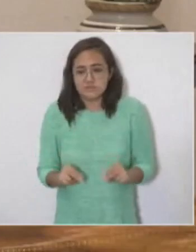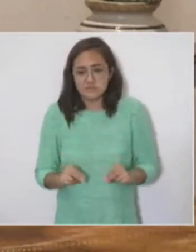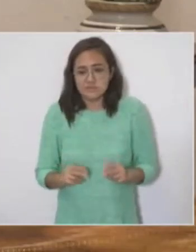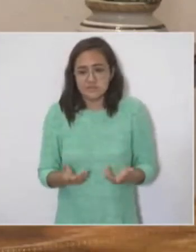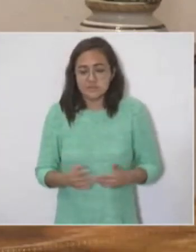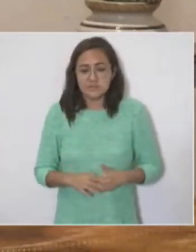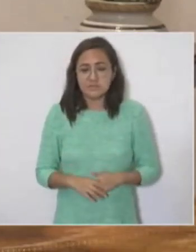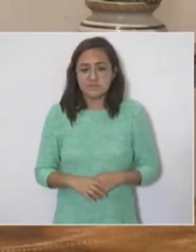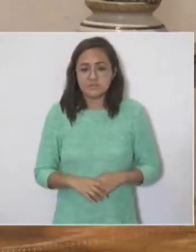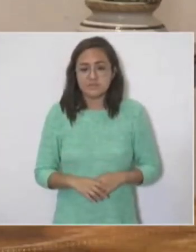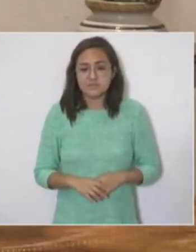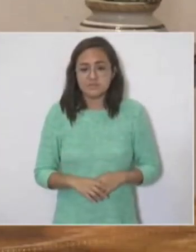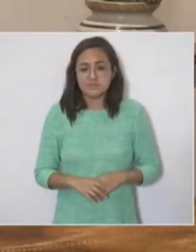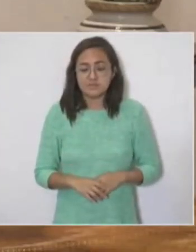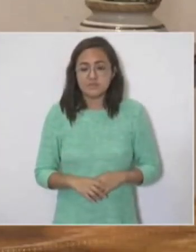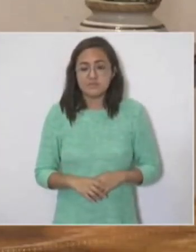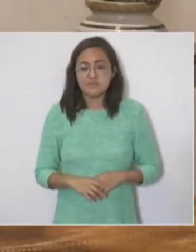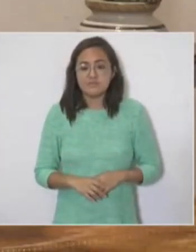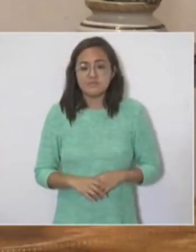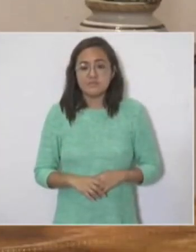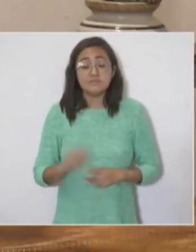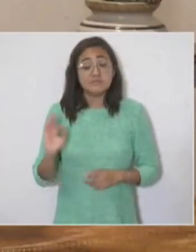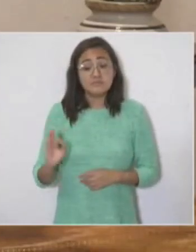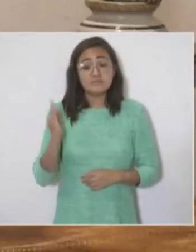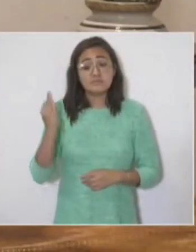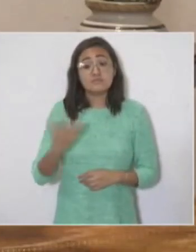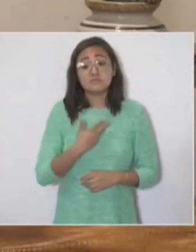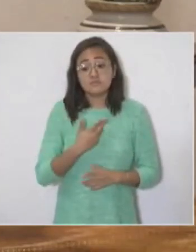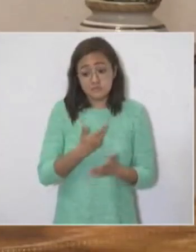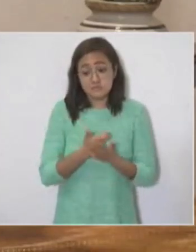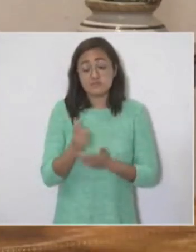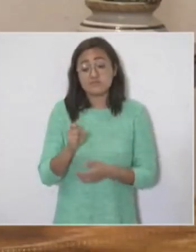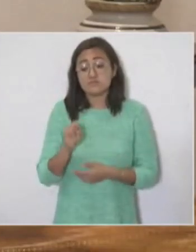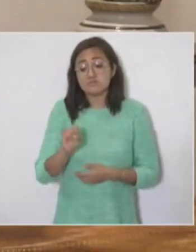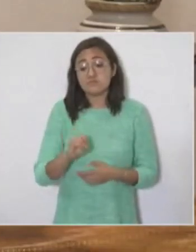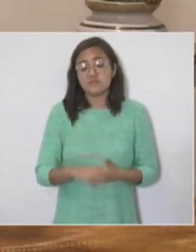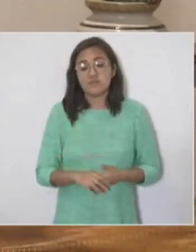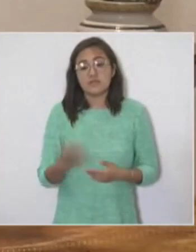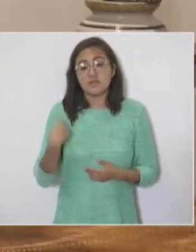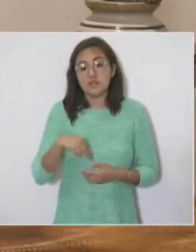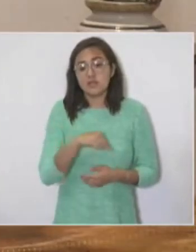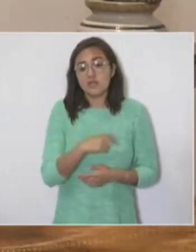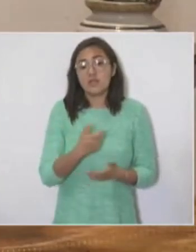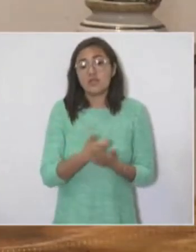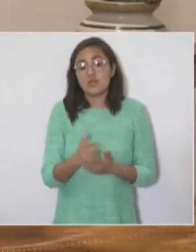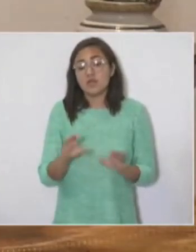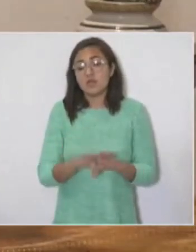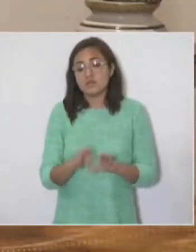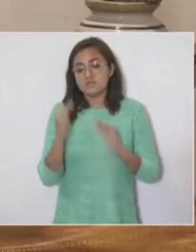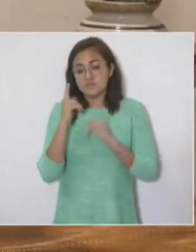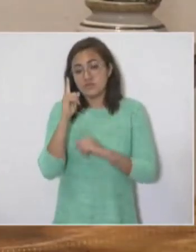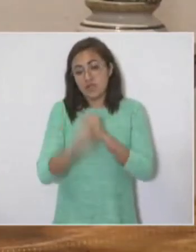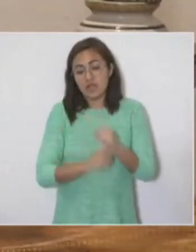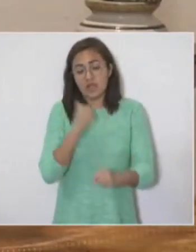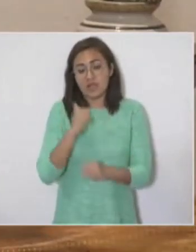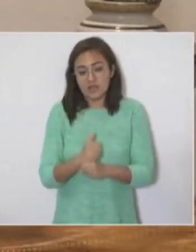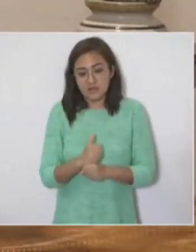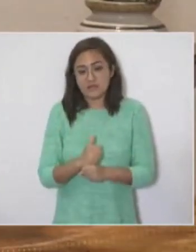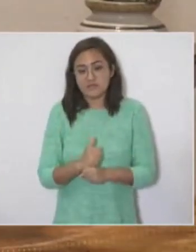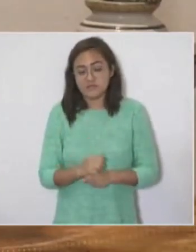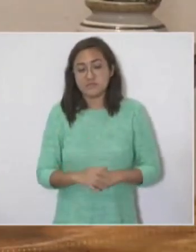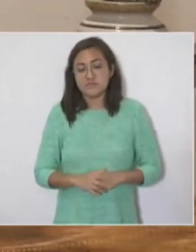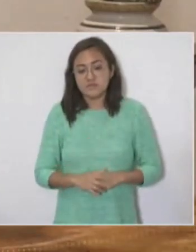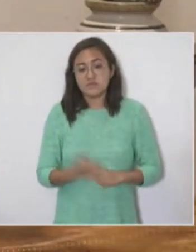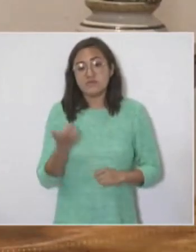homologados con los mismos estímulos la federación tiene dinero nosotros tenemos un dinero limitado cada año